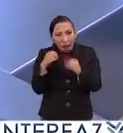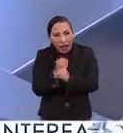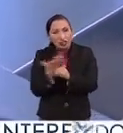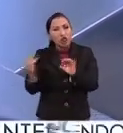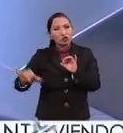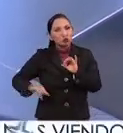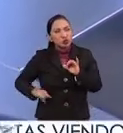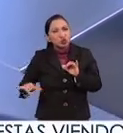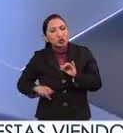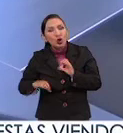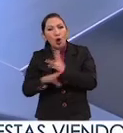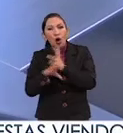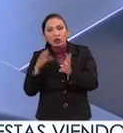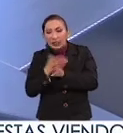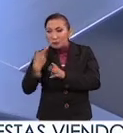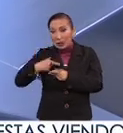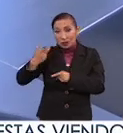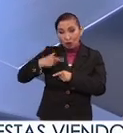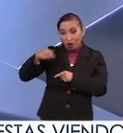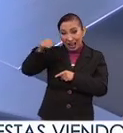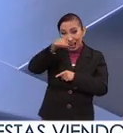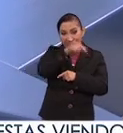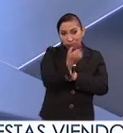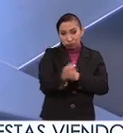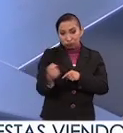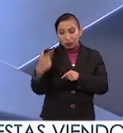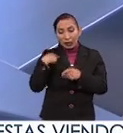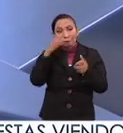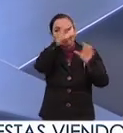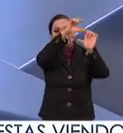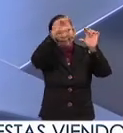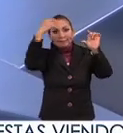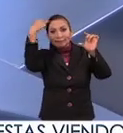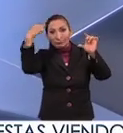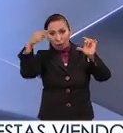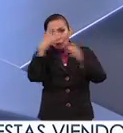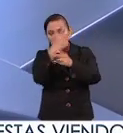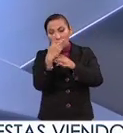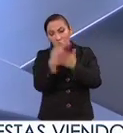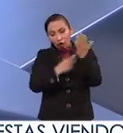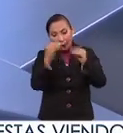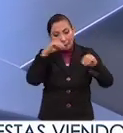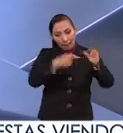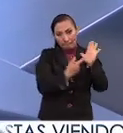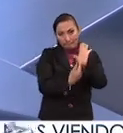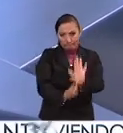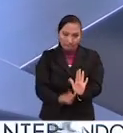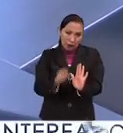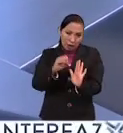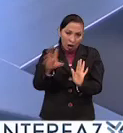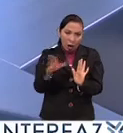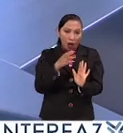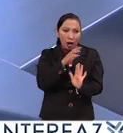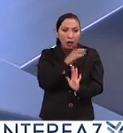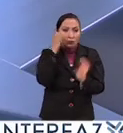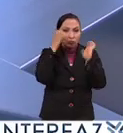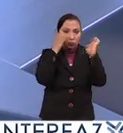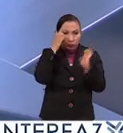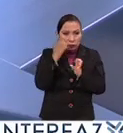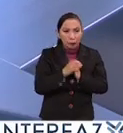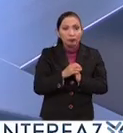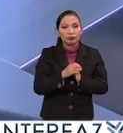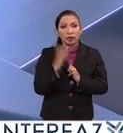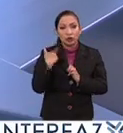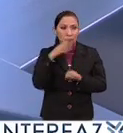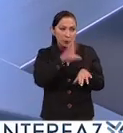de intereses, de autores representados son los que nos van dando. Se presenta un programa de trabajo, las exposiciones